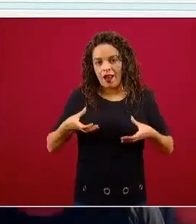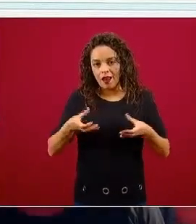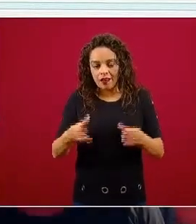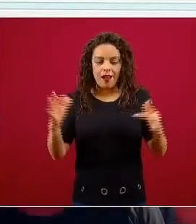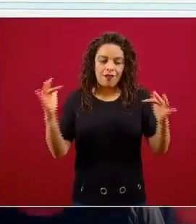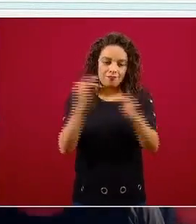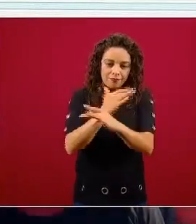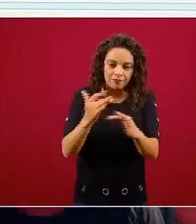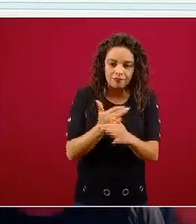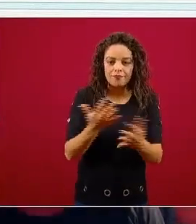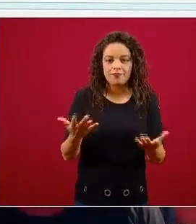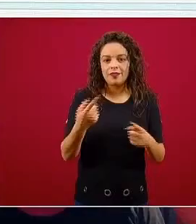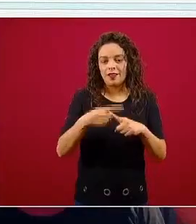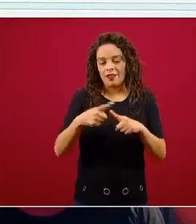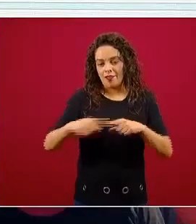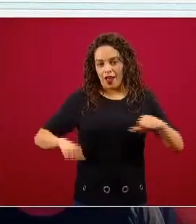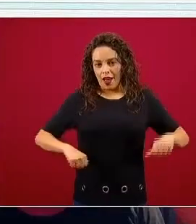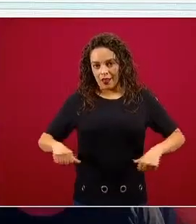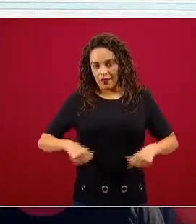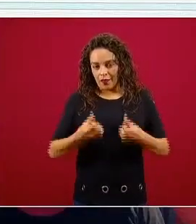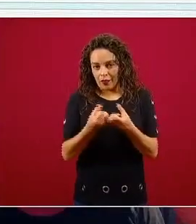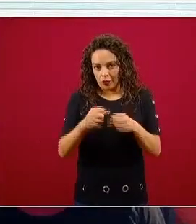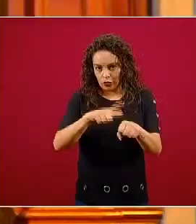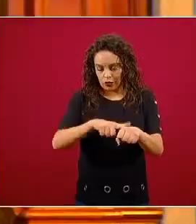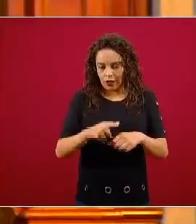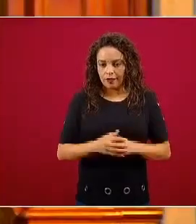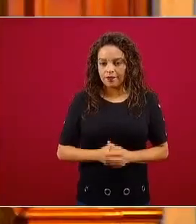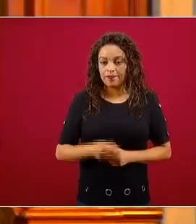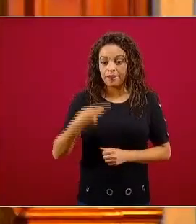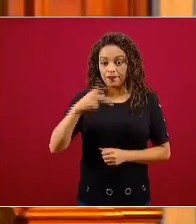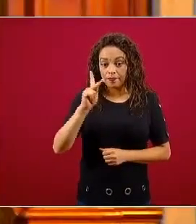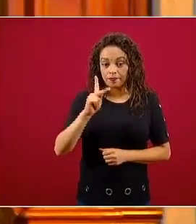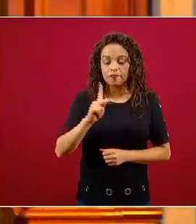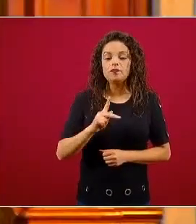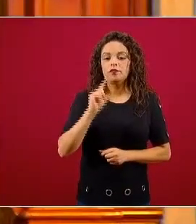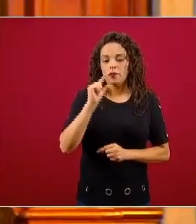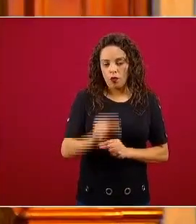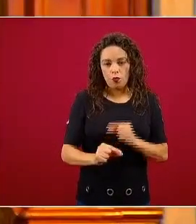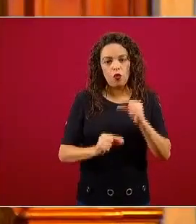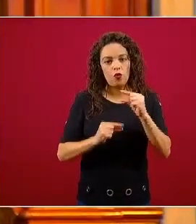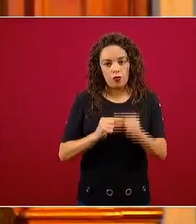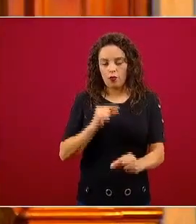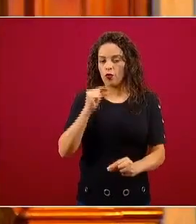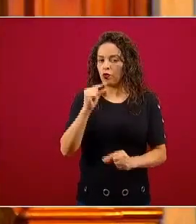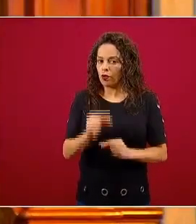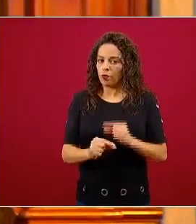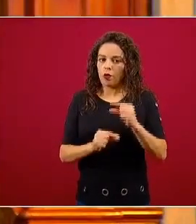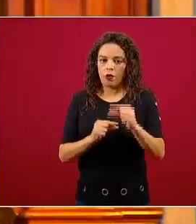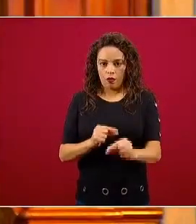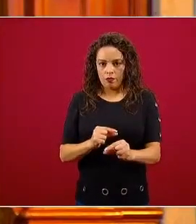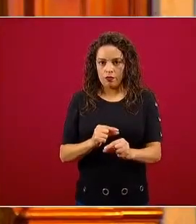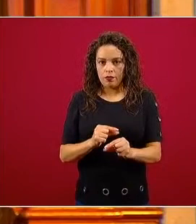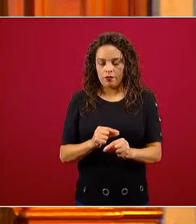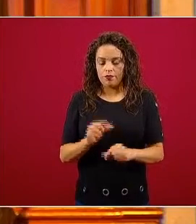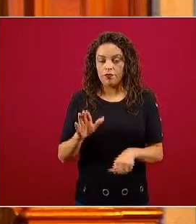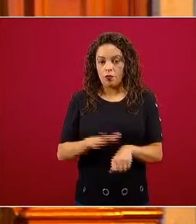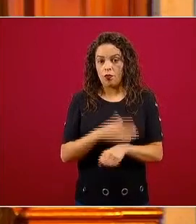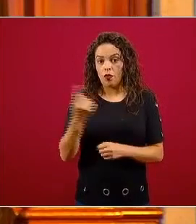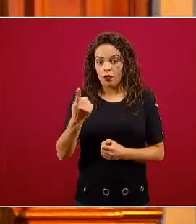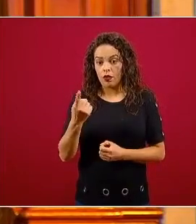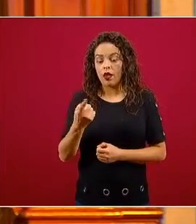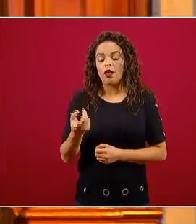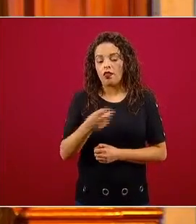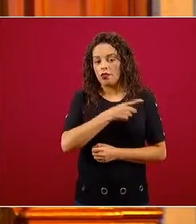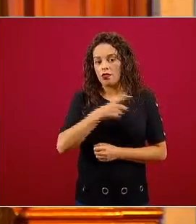sociales, pero haciéndolo de una manera muy gradual, que siempre tenga como principal objetivo